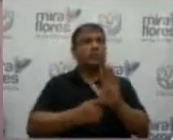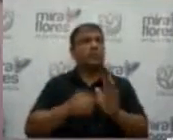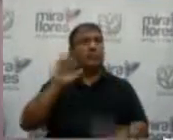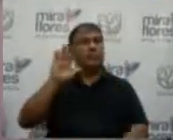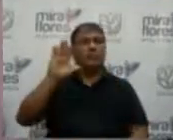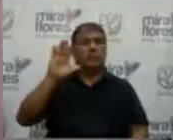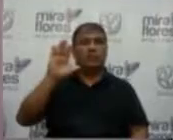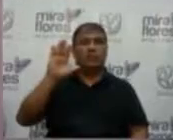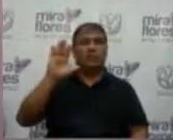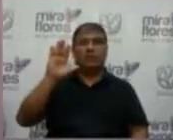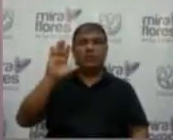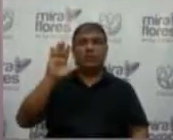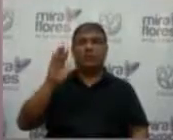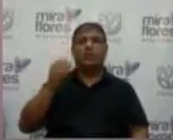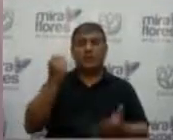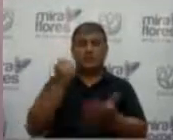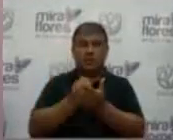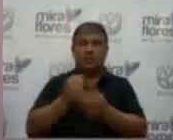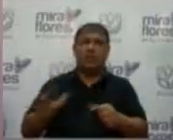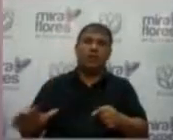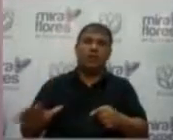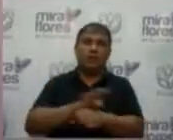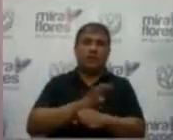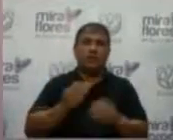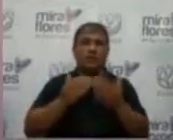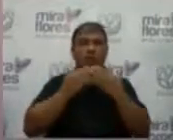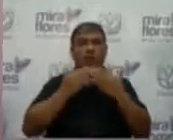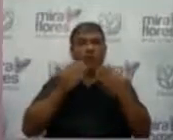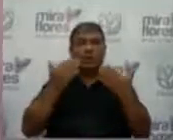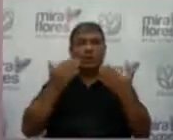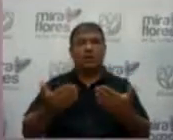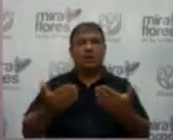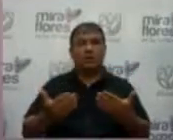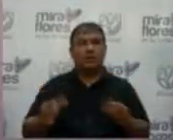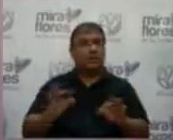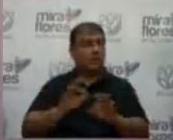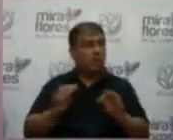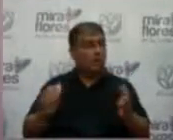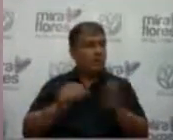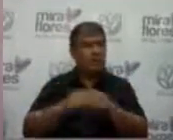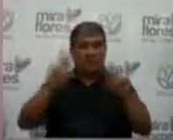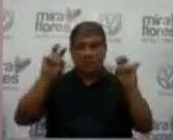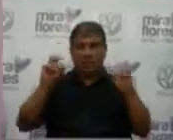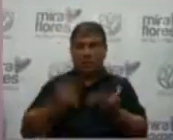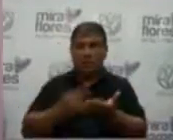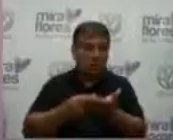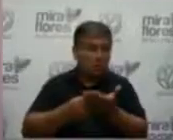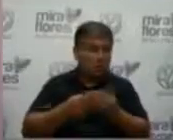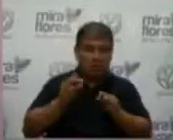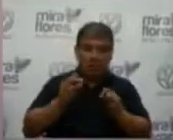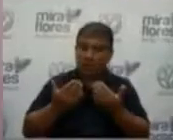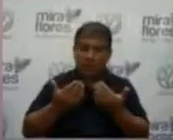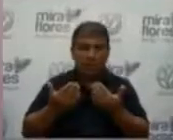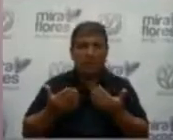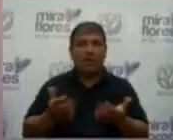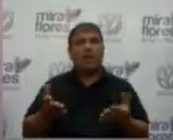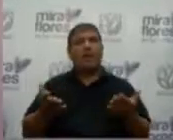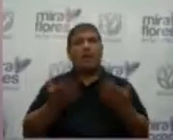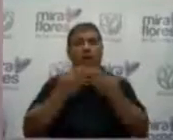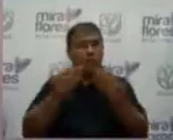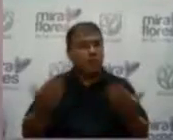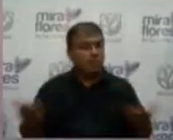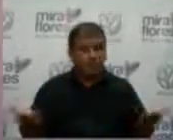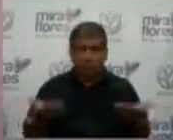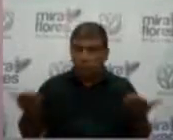señal de conformidad, se aprueba por unanimidad. Muchísimas gracias. No tenemos más temas que tratar. Agradecemos la presencia de